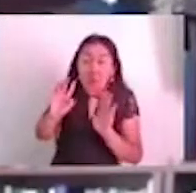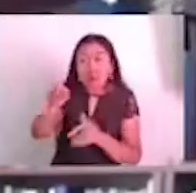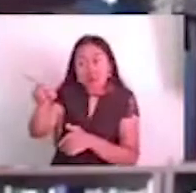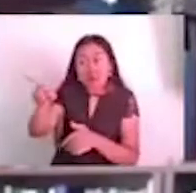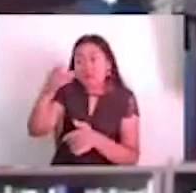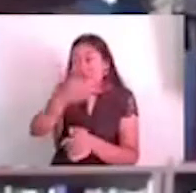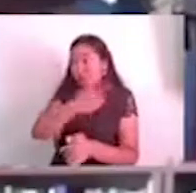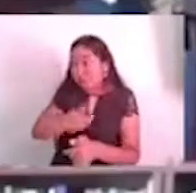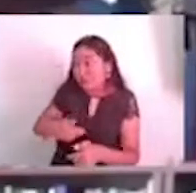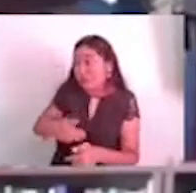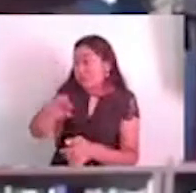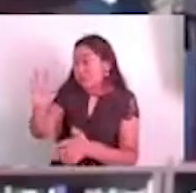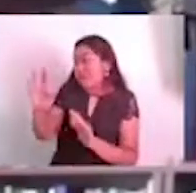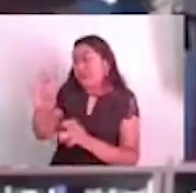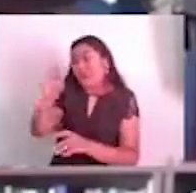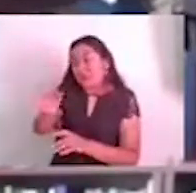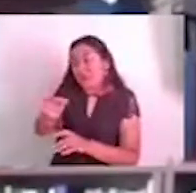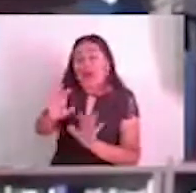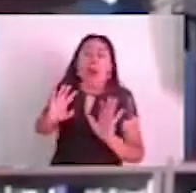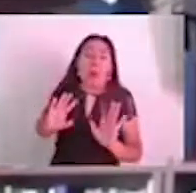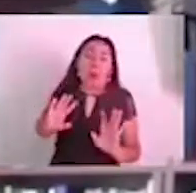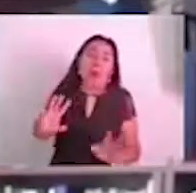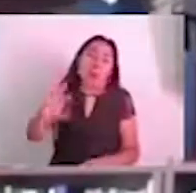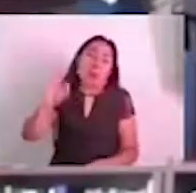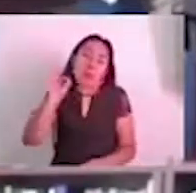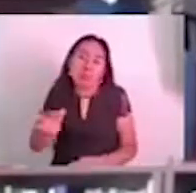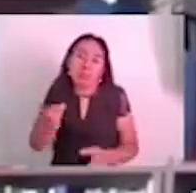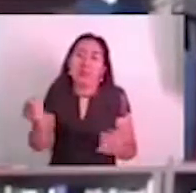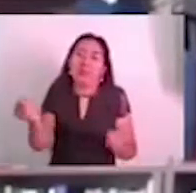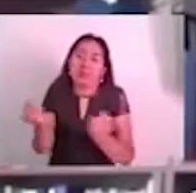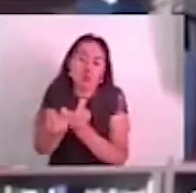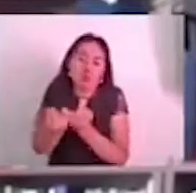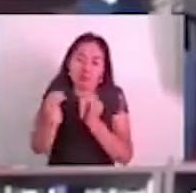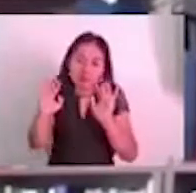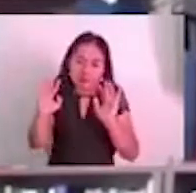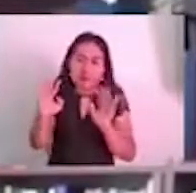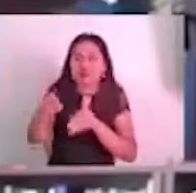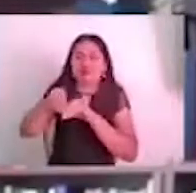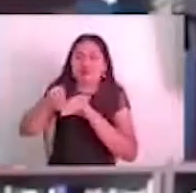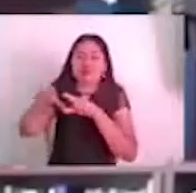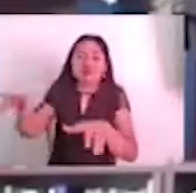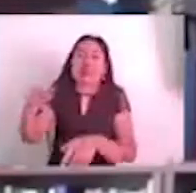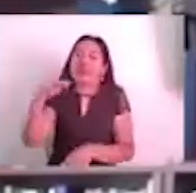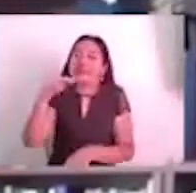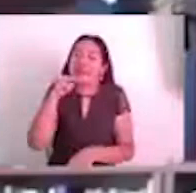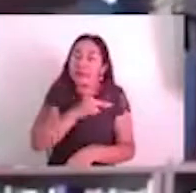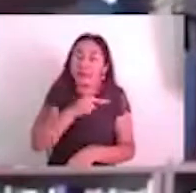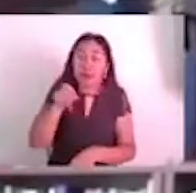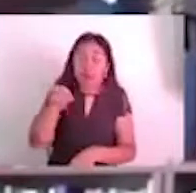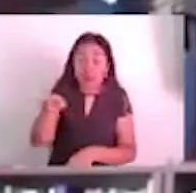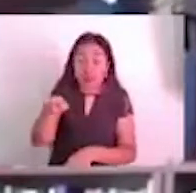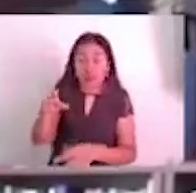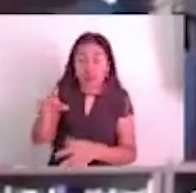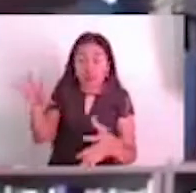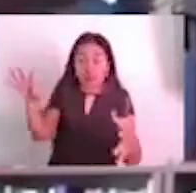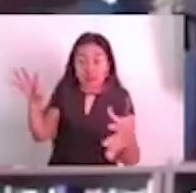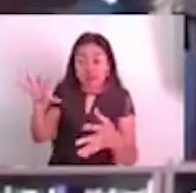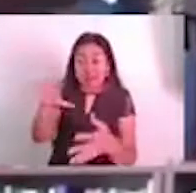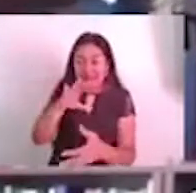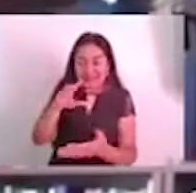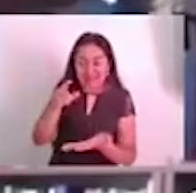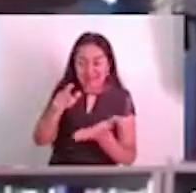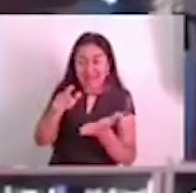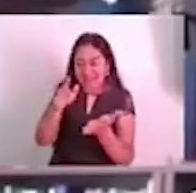tlatoanis, aceptan la religión. Así que sí, son cristianos por alianza, no